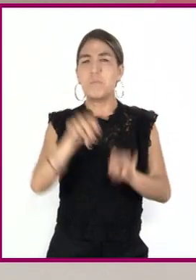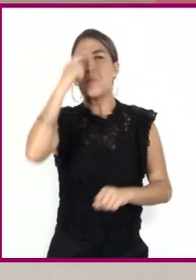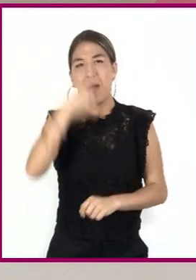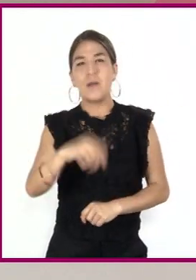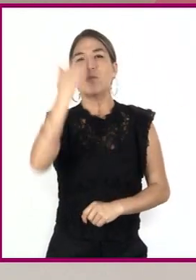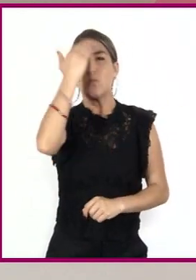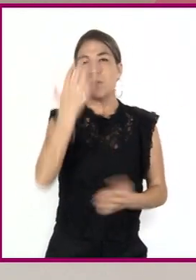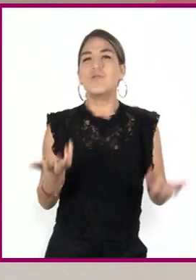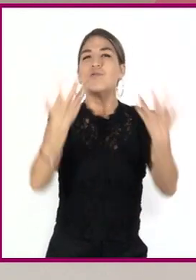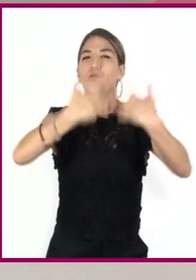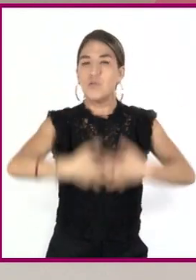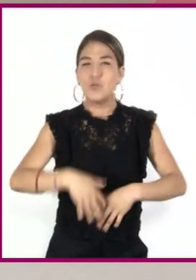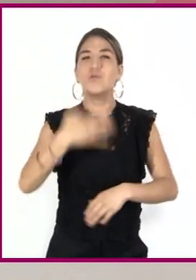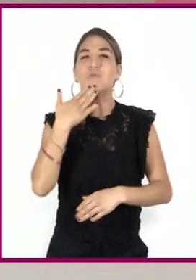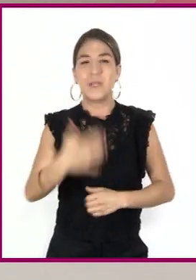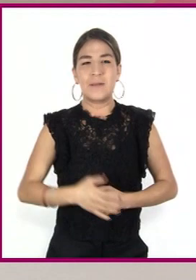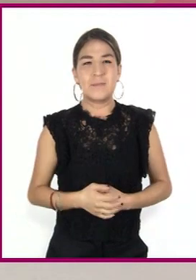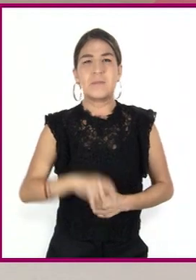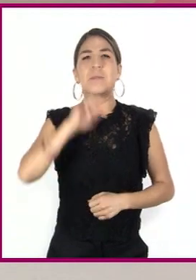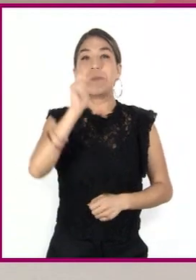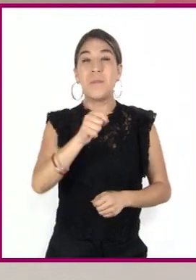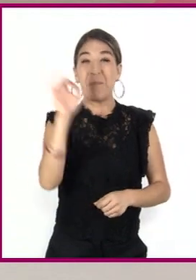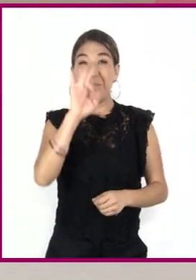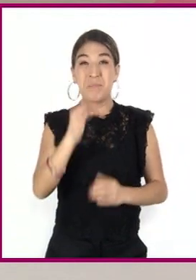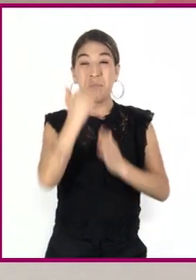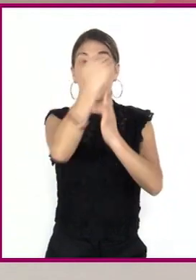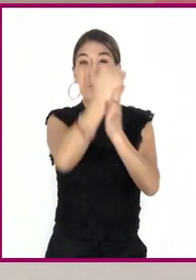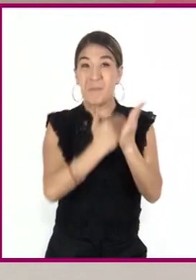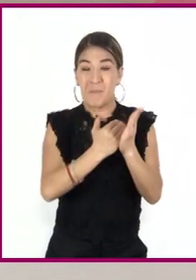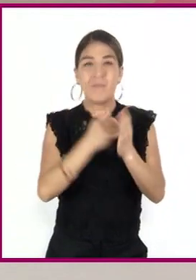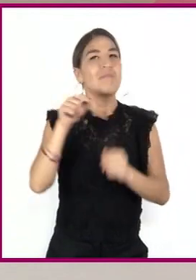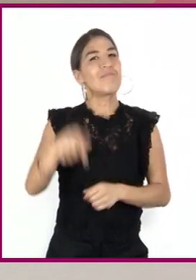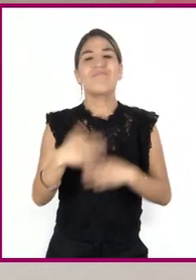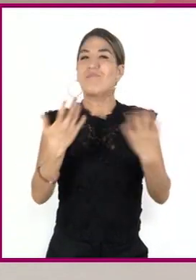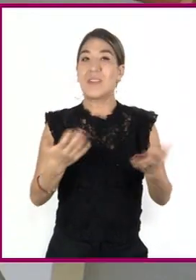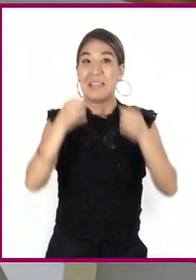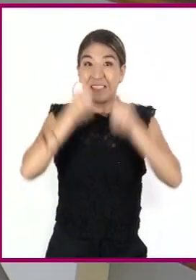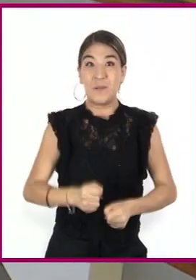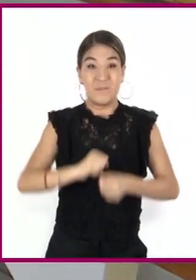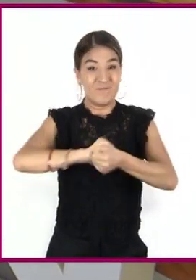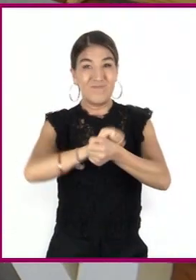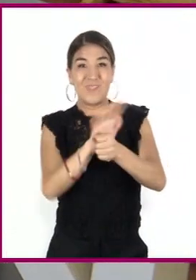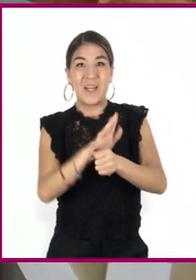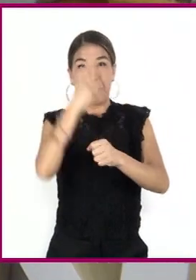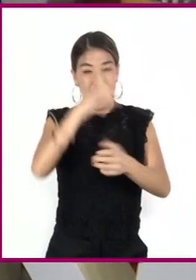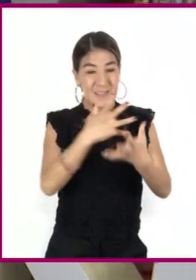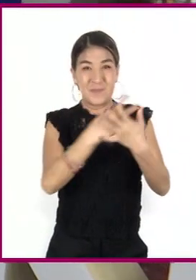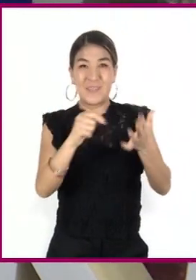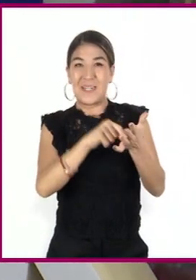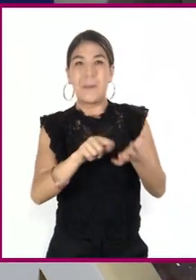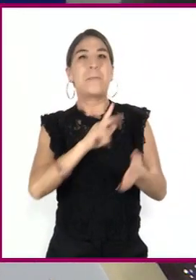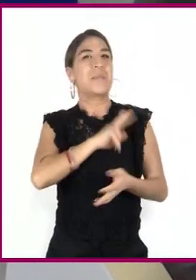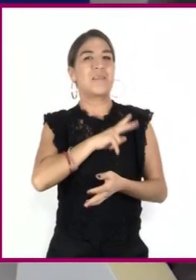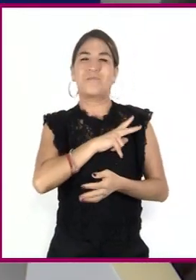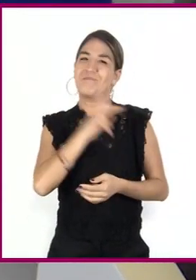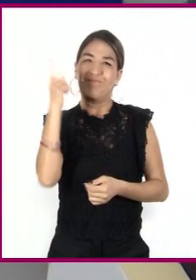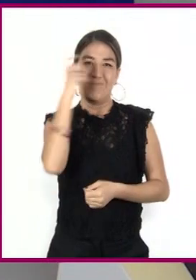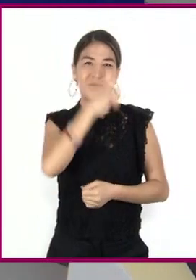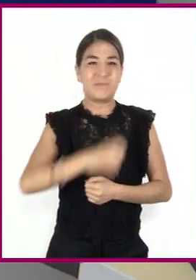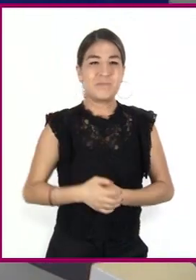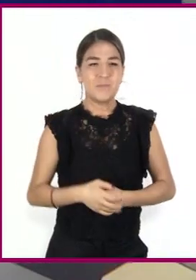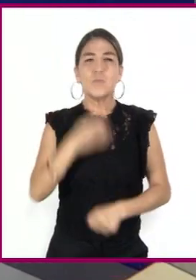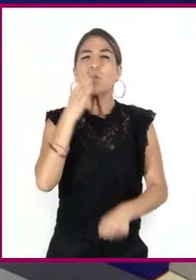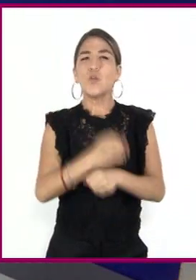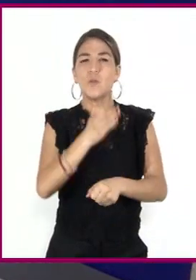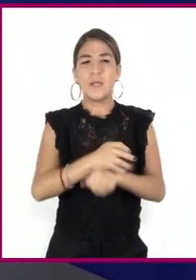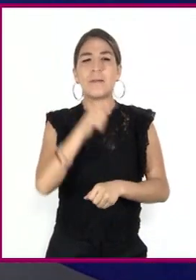correcto funcionamiento, ya que una concentración menor no asegura la eliminación del virus. Antes de iniciar, queremos compartir con ustedes